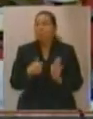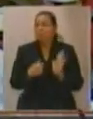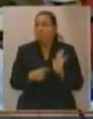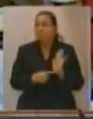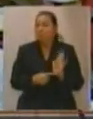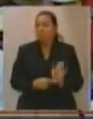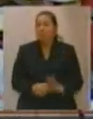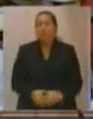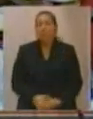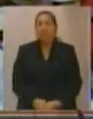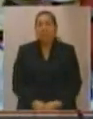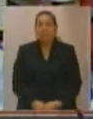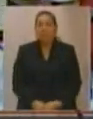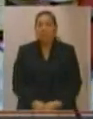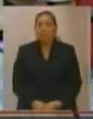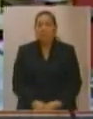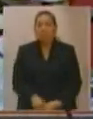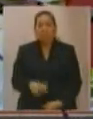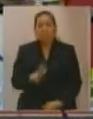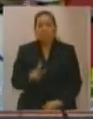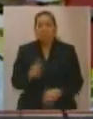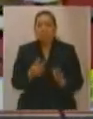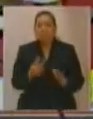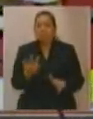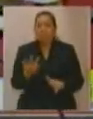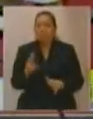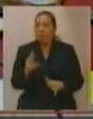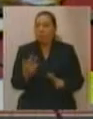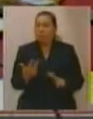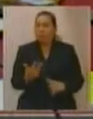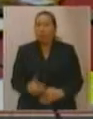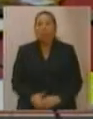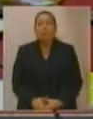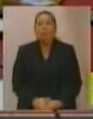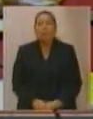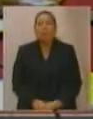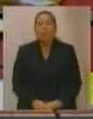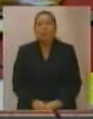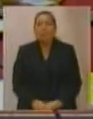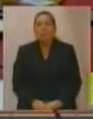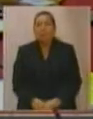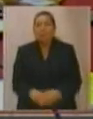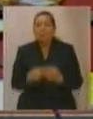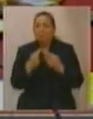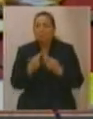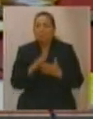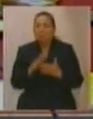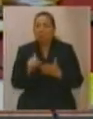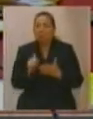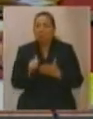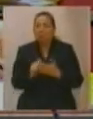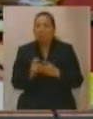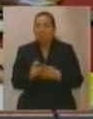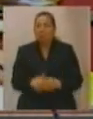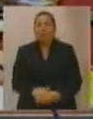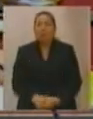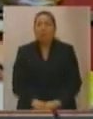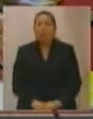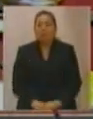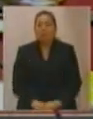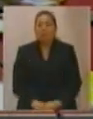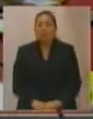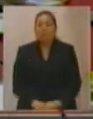presenté, que es el 3273-2013, señor presidente, se contesta todo lo que la señora congresista